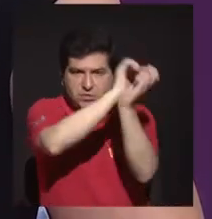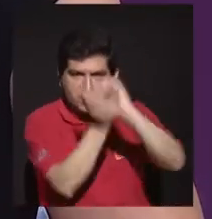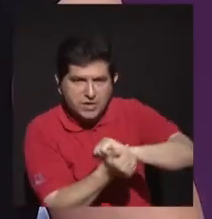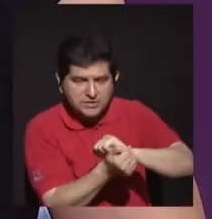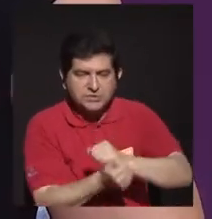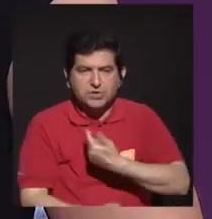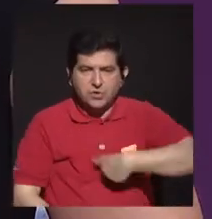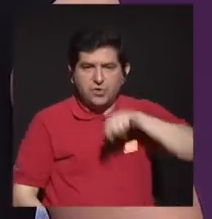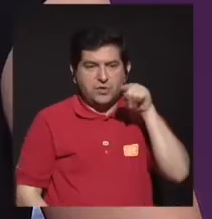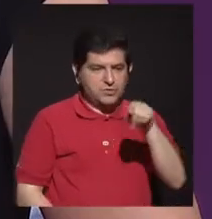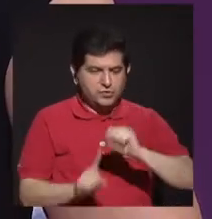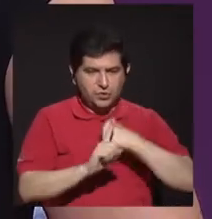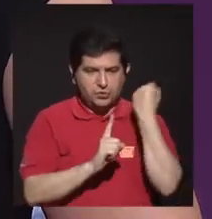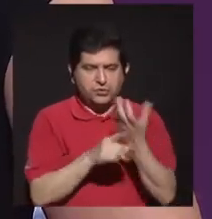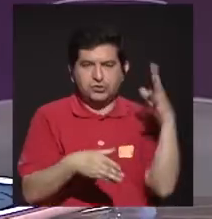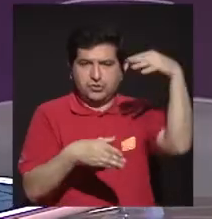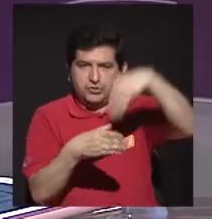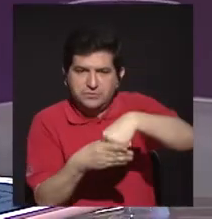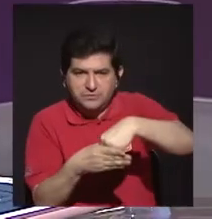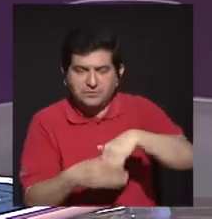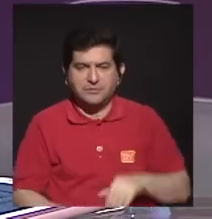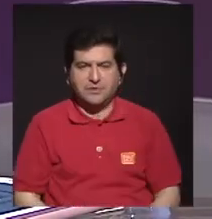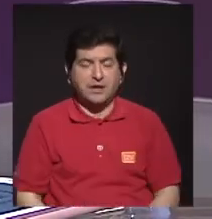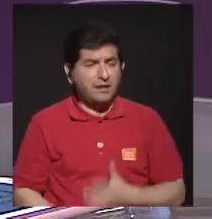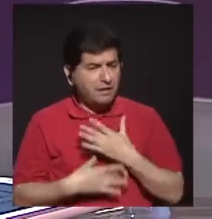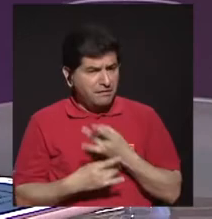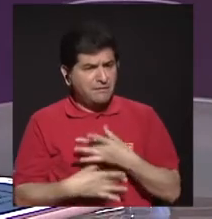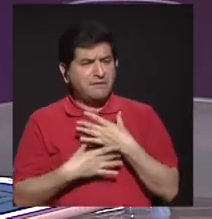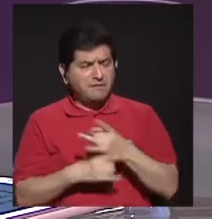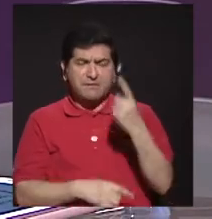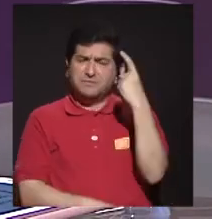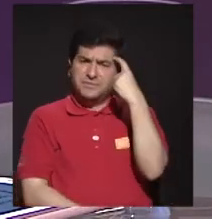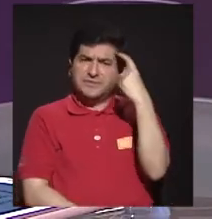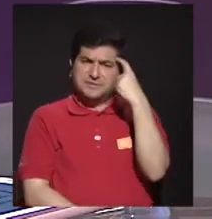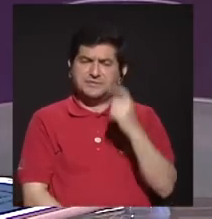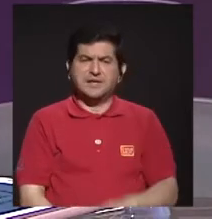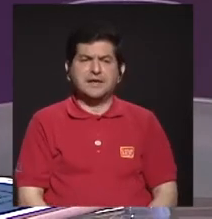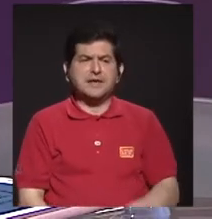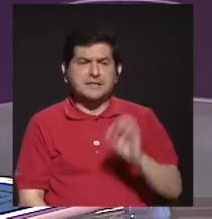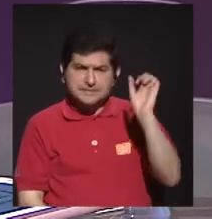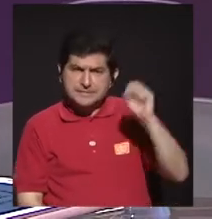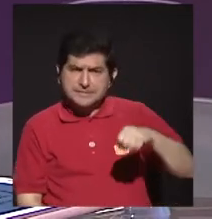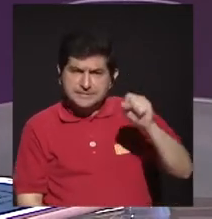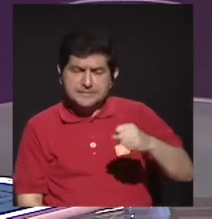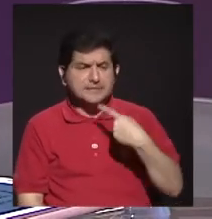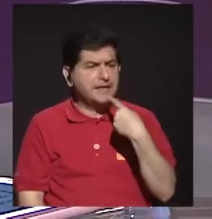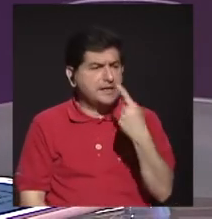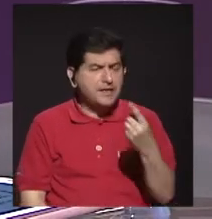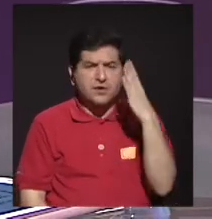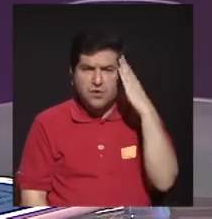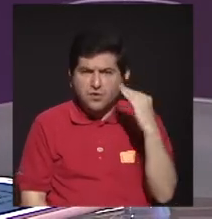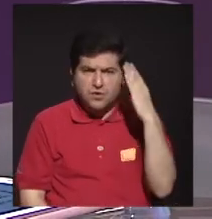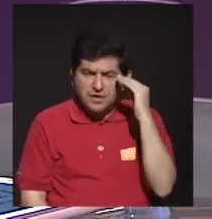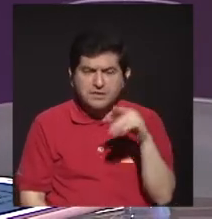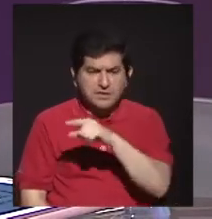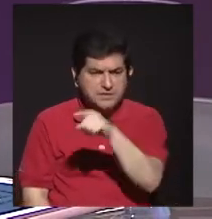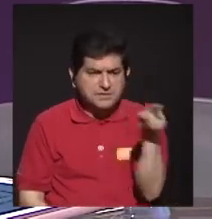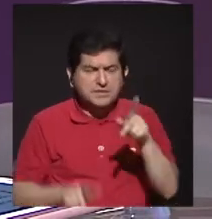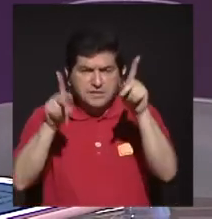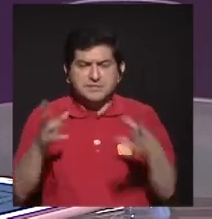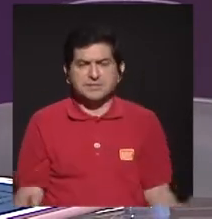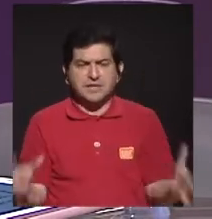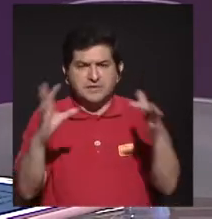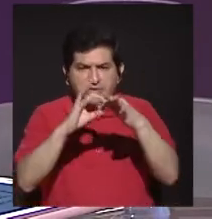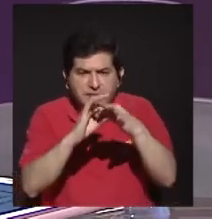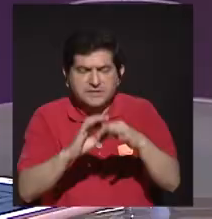encontramos en esa situación. Entonces eso, claro. es muy interesante pensar, sí, lo que dice la experiencia de estas personas